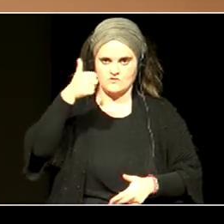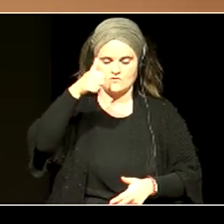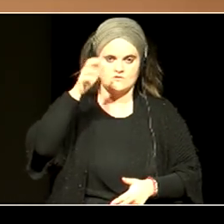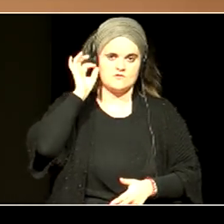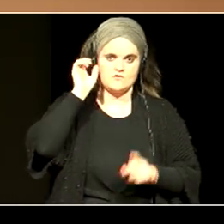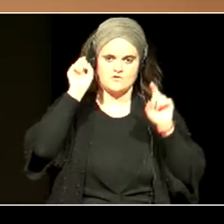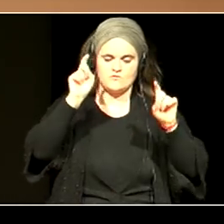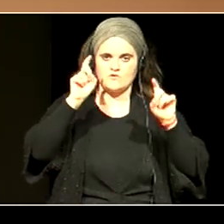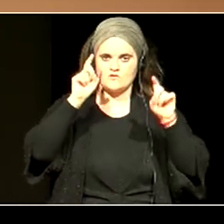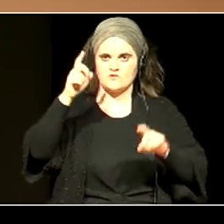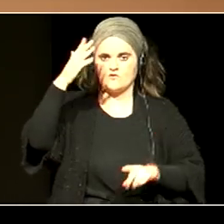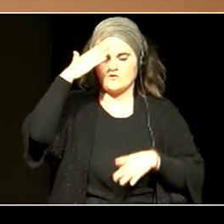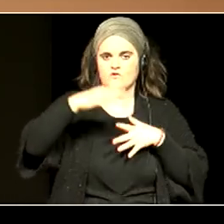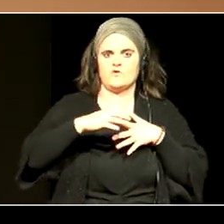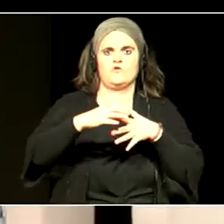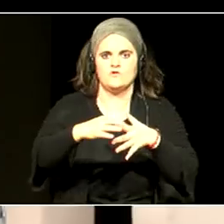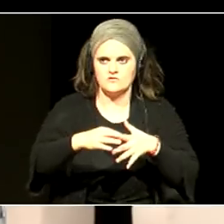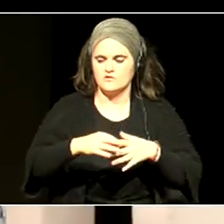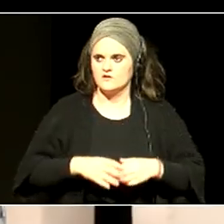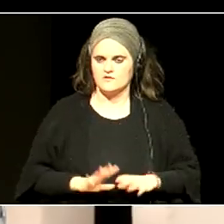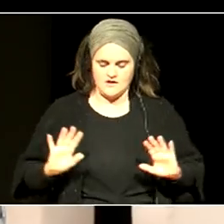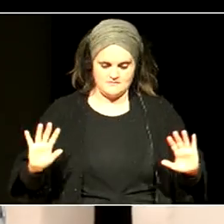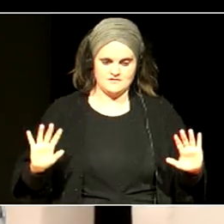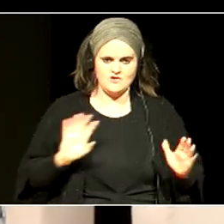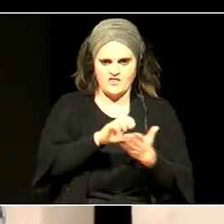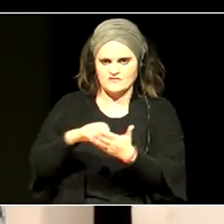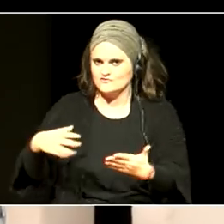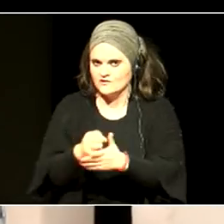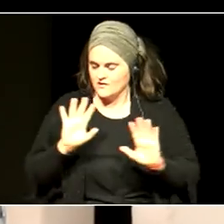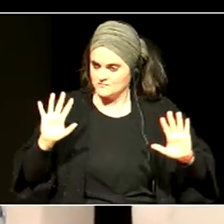O esto no está llegando a todos o sea esto como o